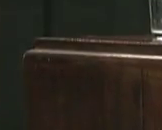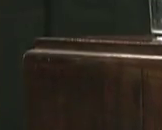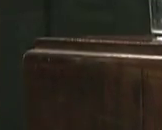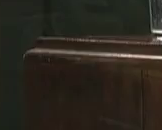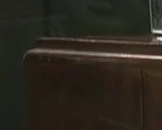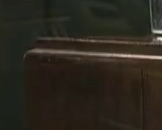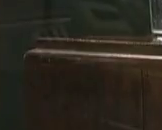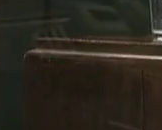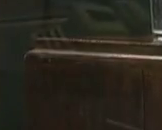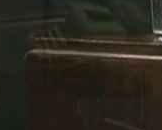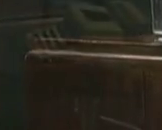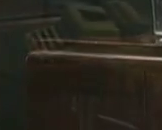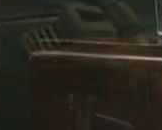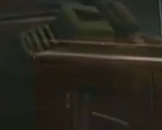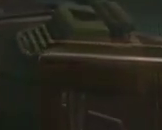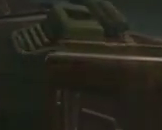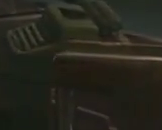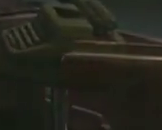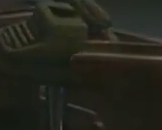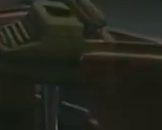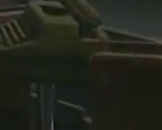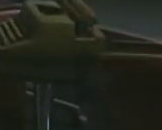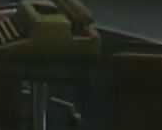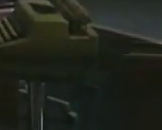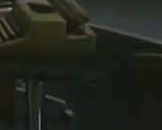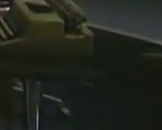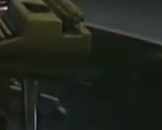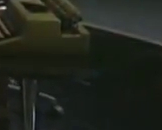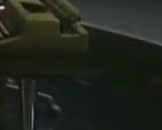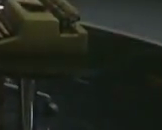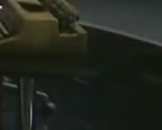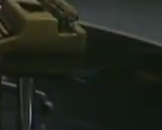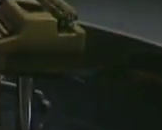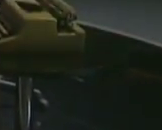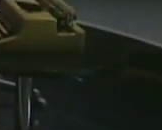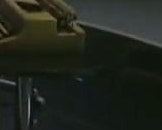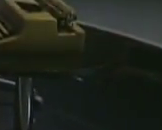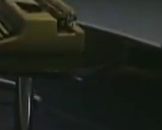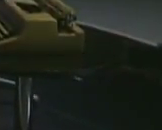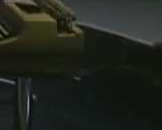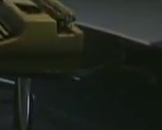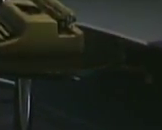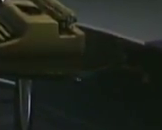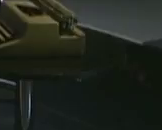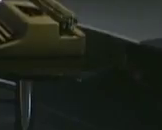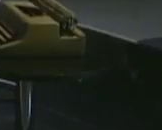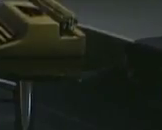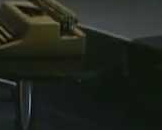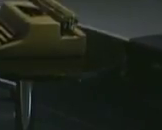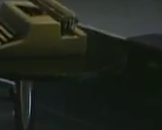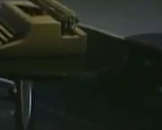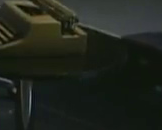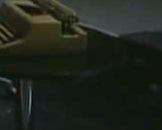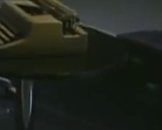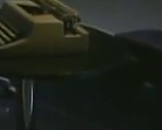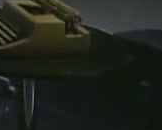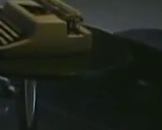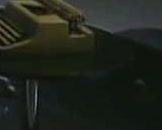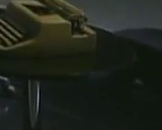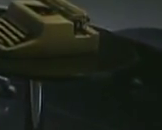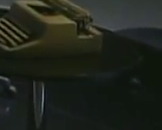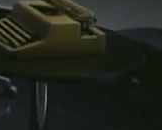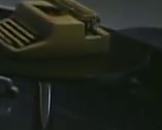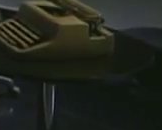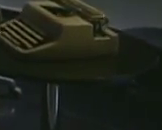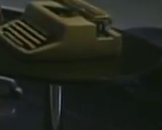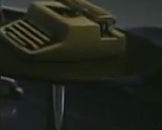las bendiciones de la tierra mía. Ella vino del mar